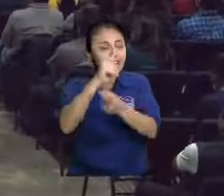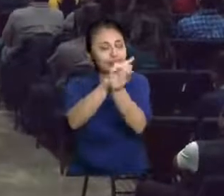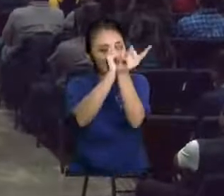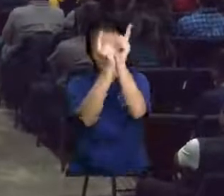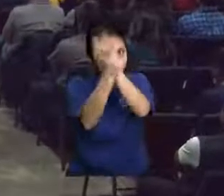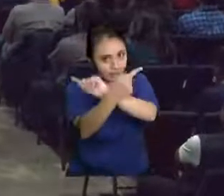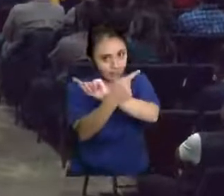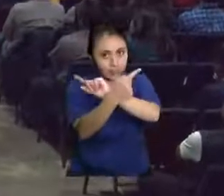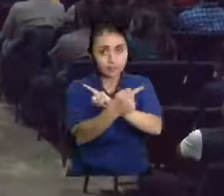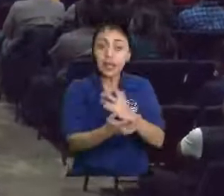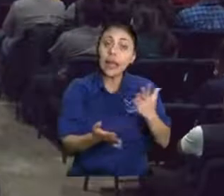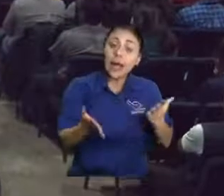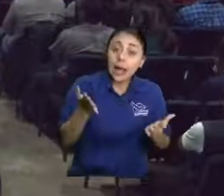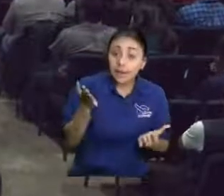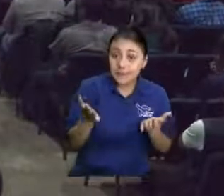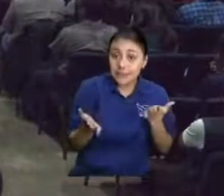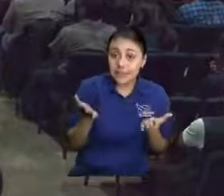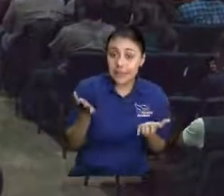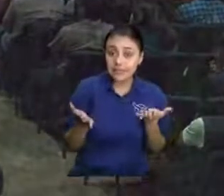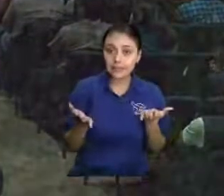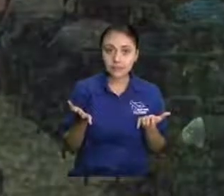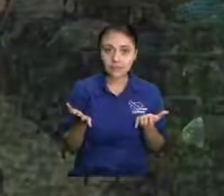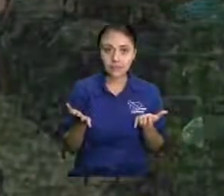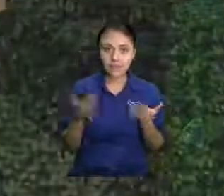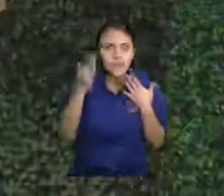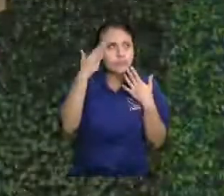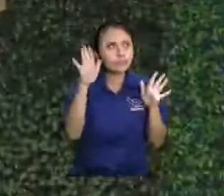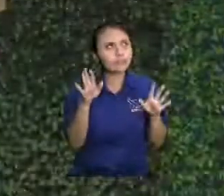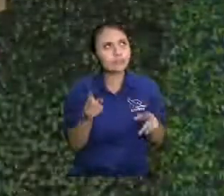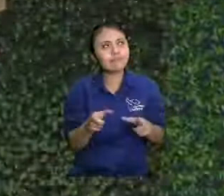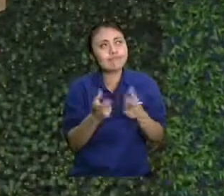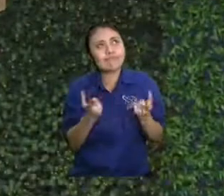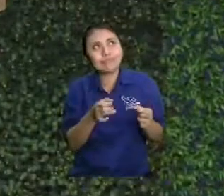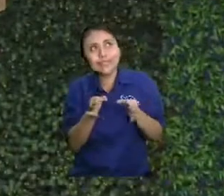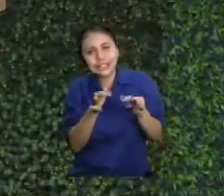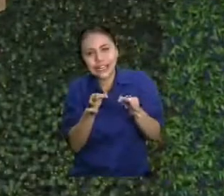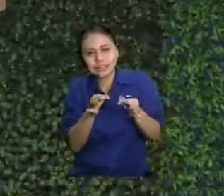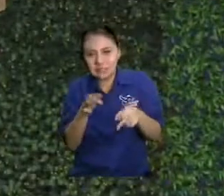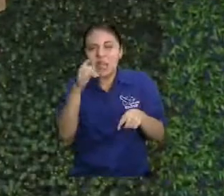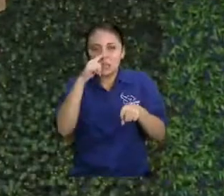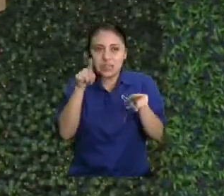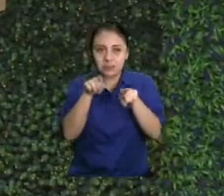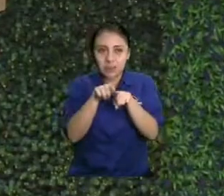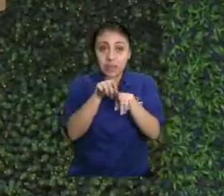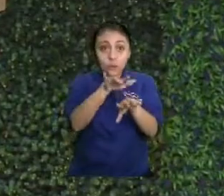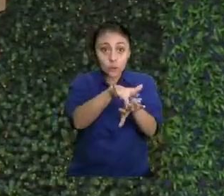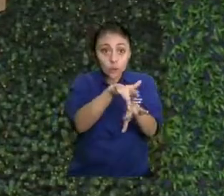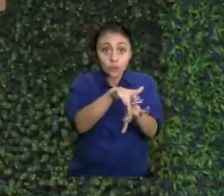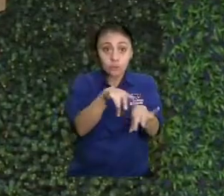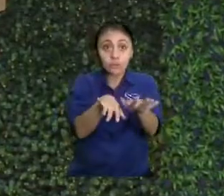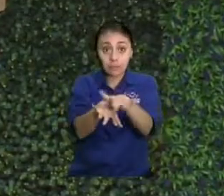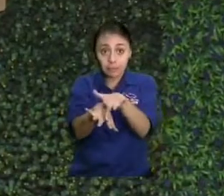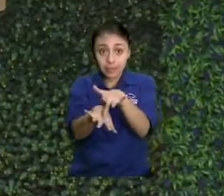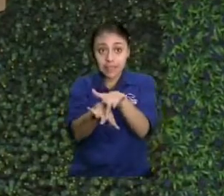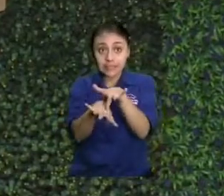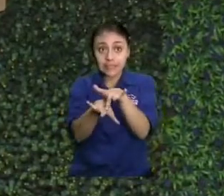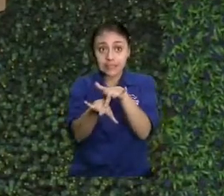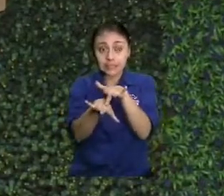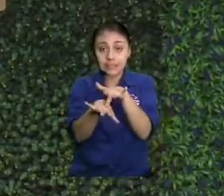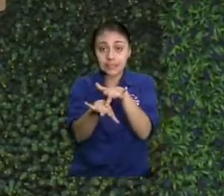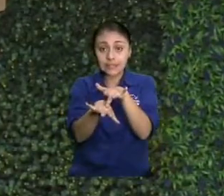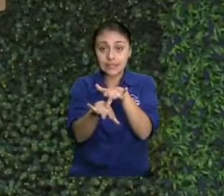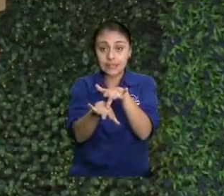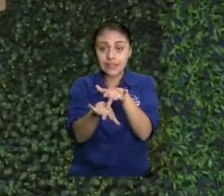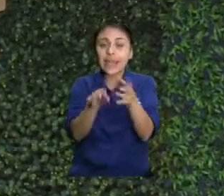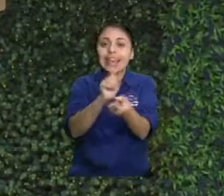veces metemos, no sé cómo decir, los pies, porque eso puede significar otra cosa, ¿eh? Y nuestra forma